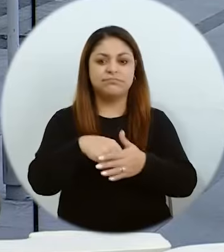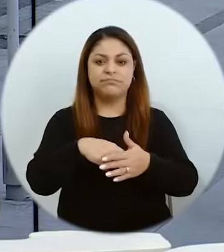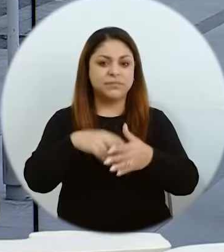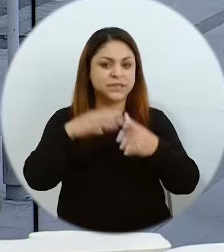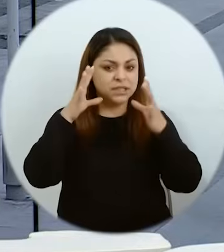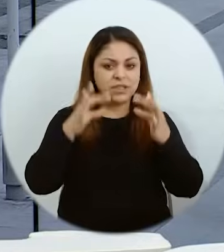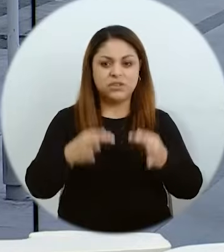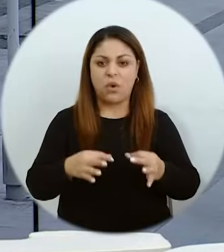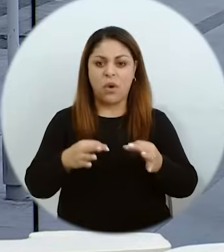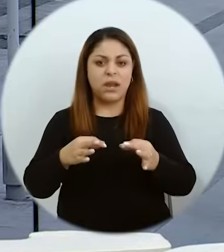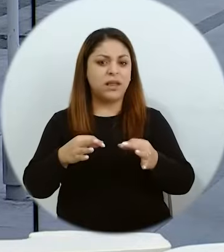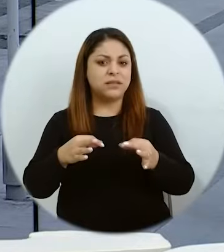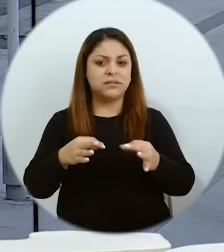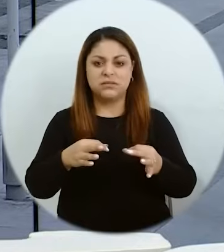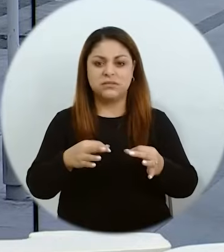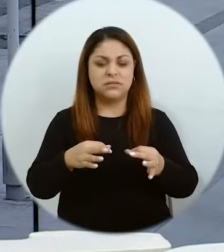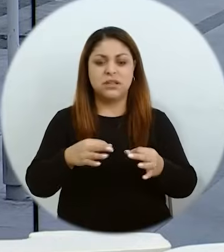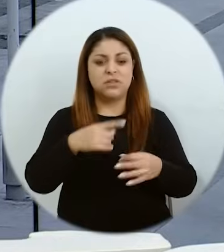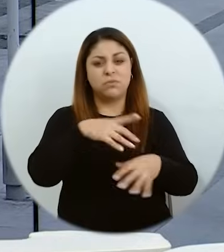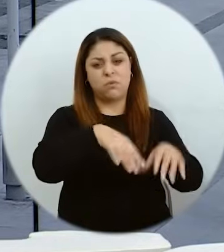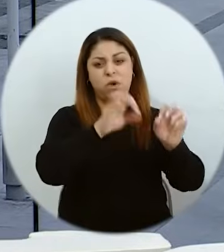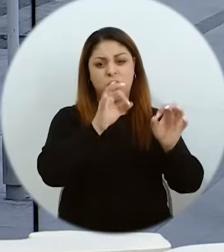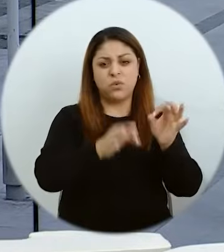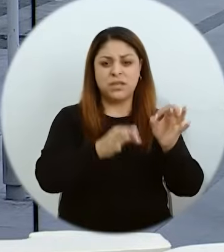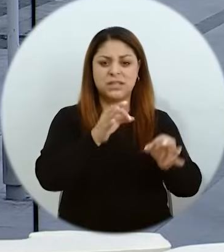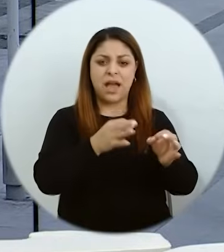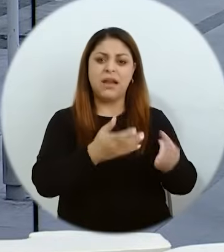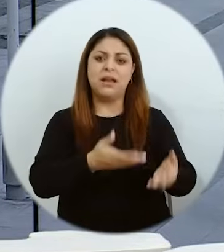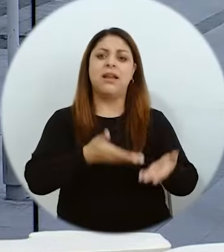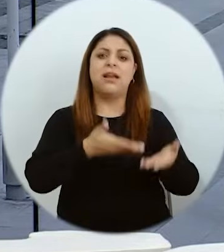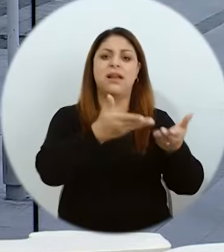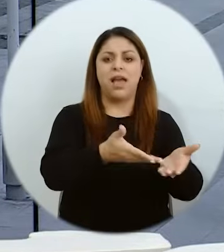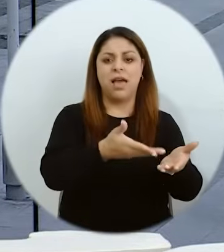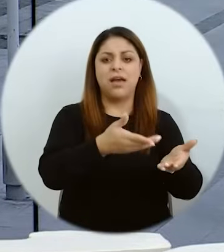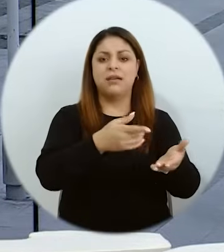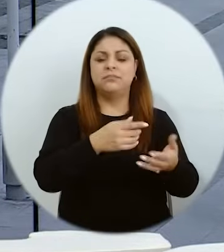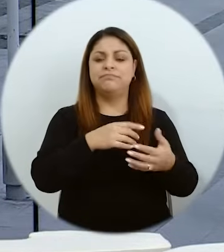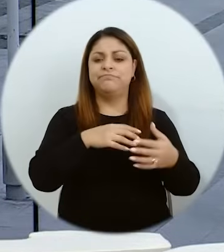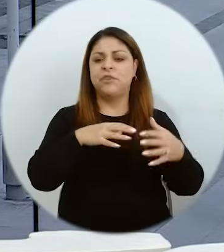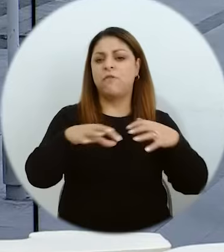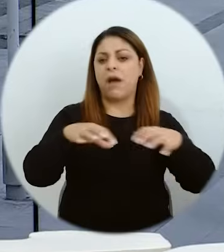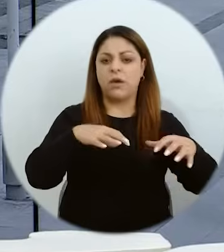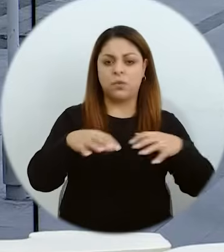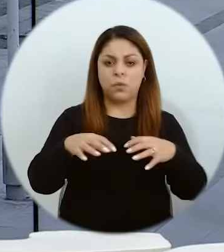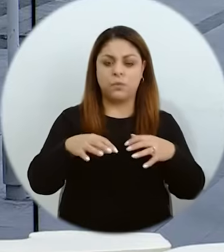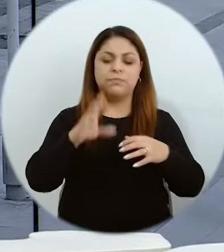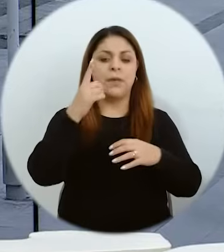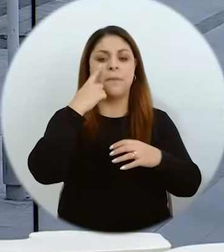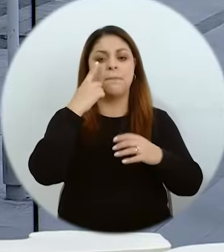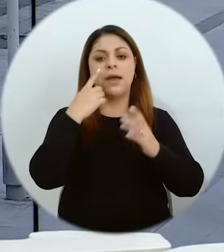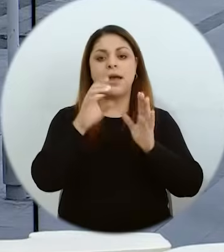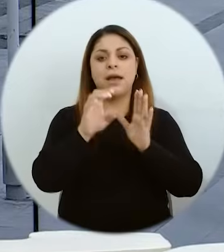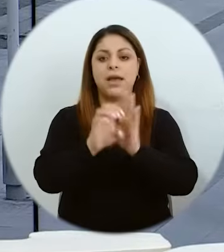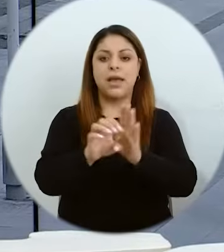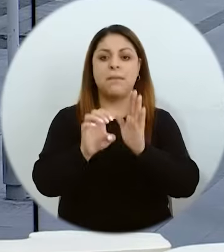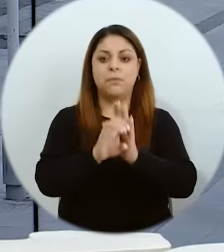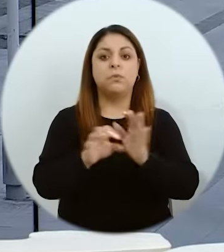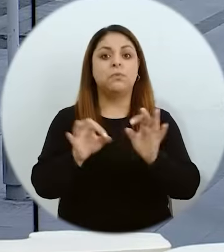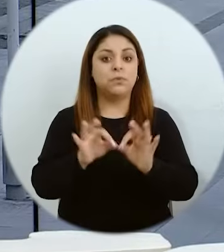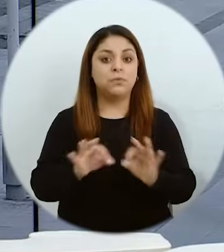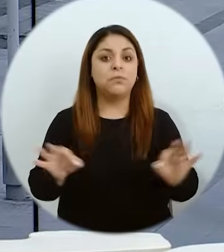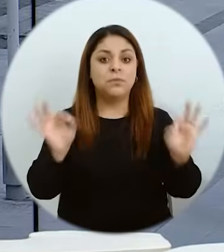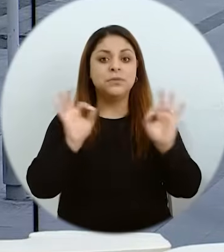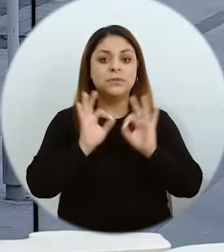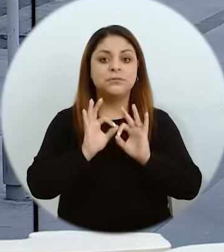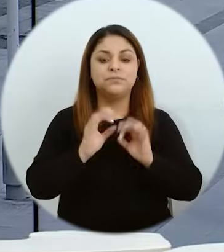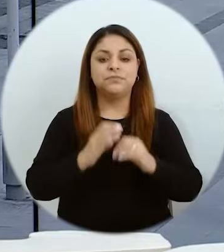entraba, se vuelve complicado tomar decisiones, al Poder Judicial se le da ese factor. Voy a poner un